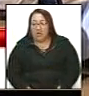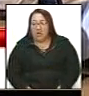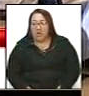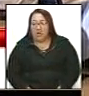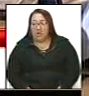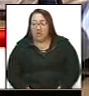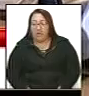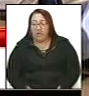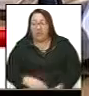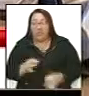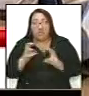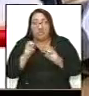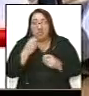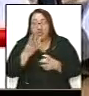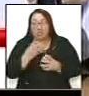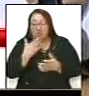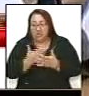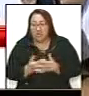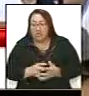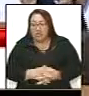que he mencionado. Muchas gracias, presidente.